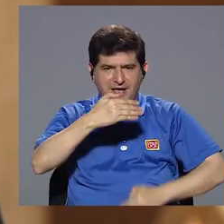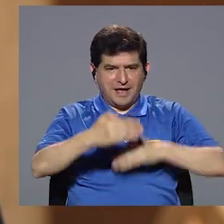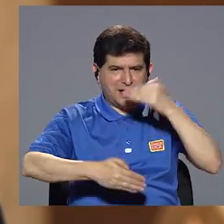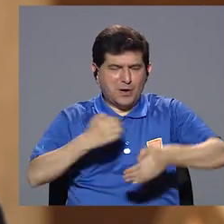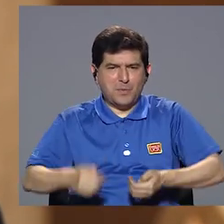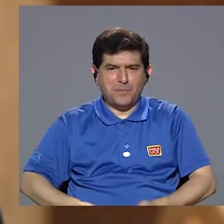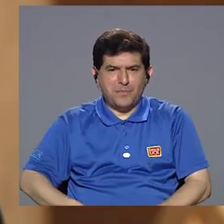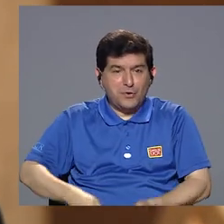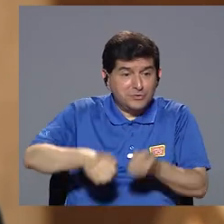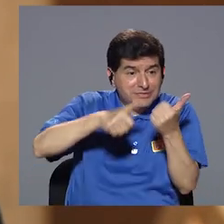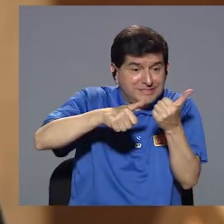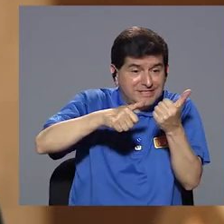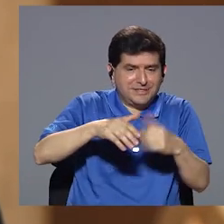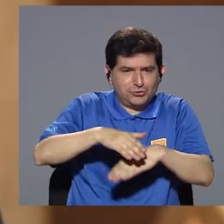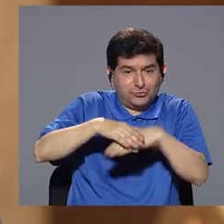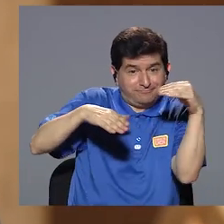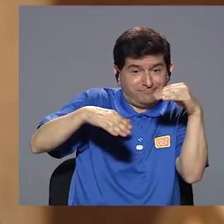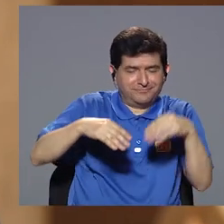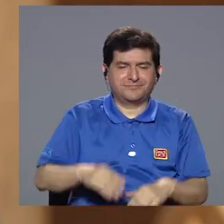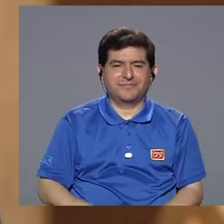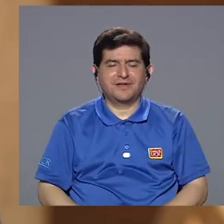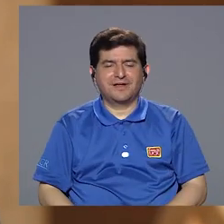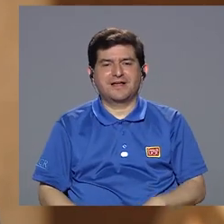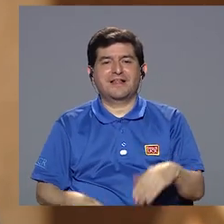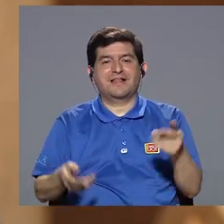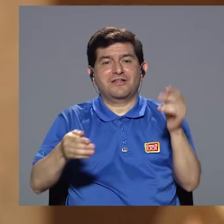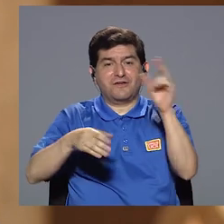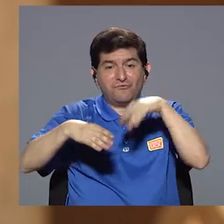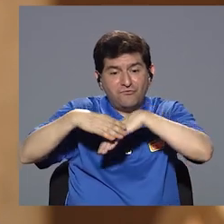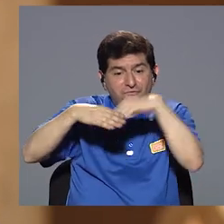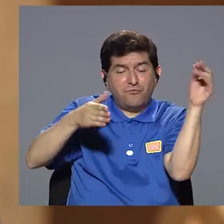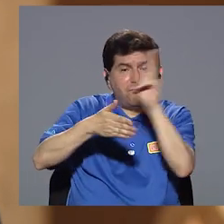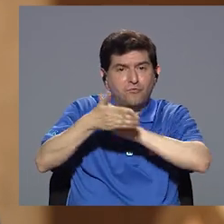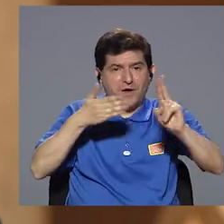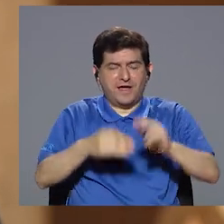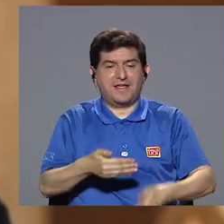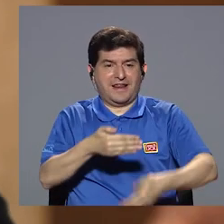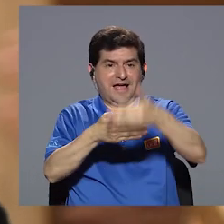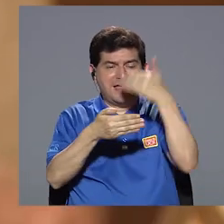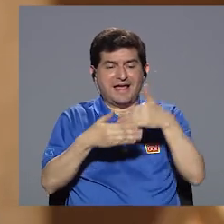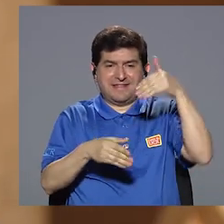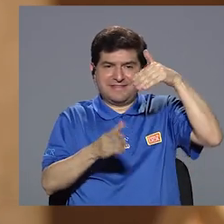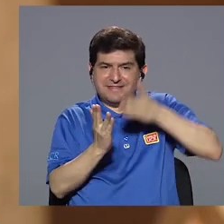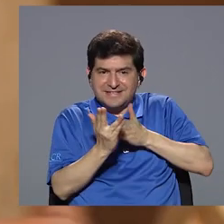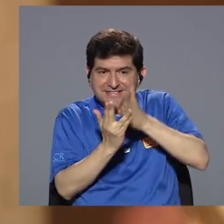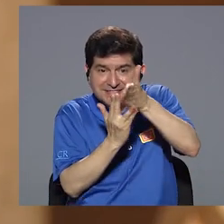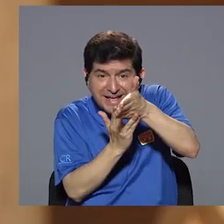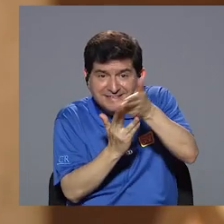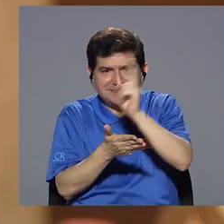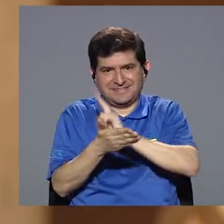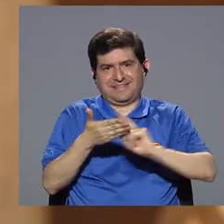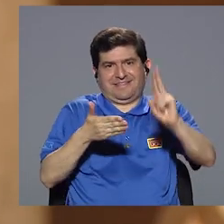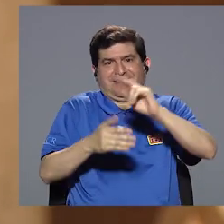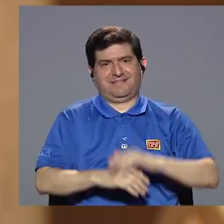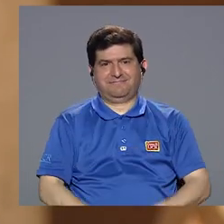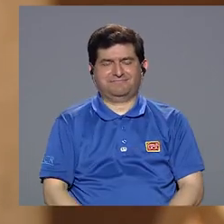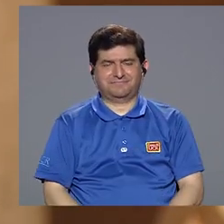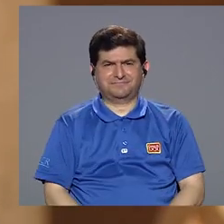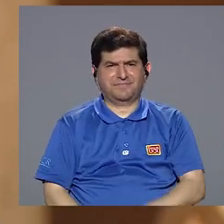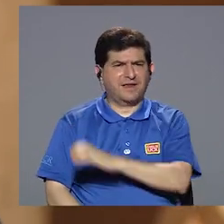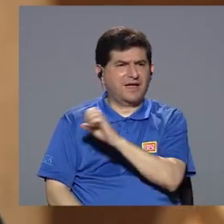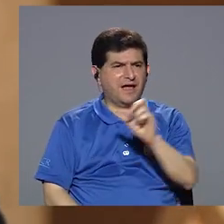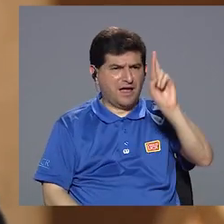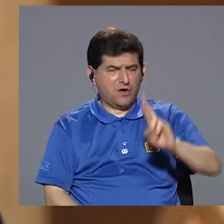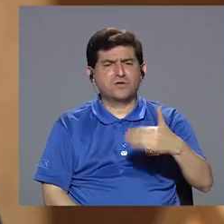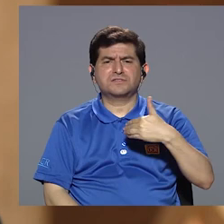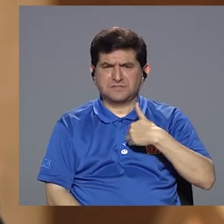proceso de exclusión sea lógicamente fuera de las universidades y antecede al ingreso a las universidades